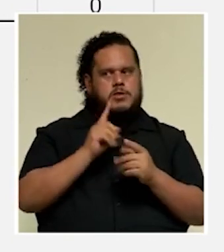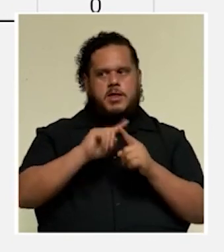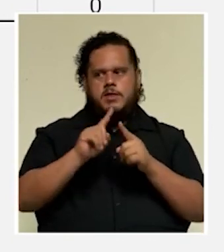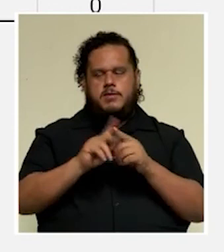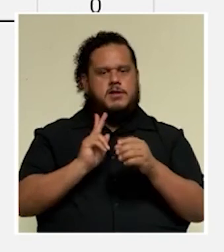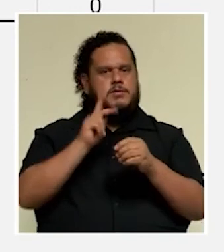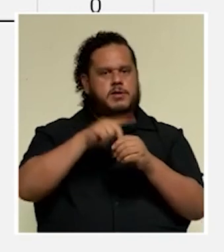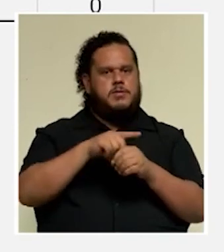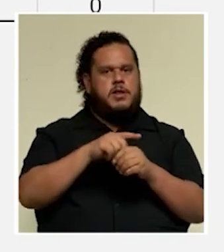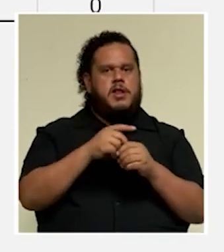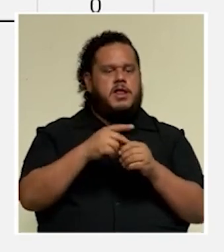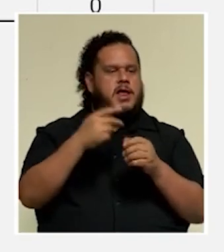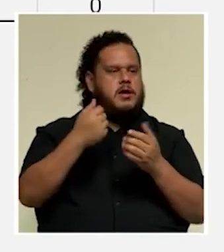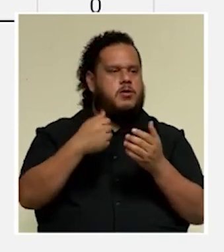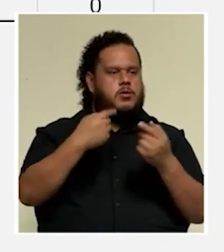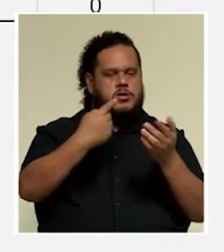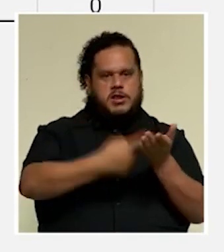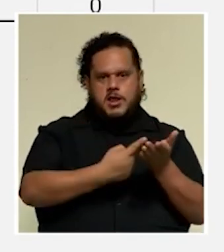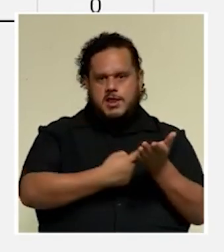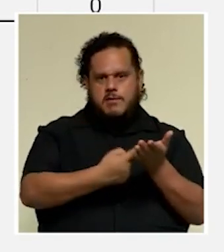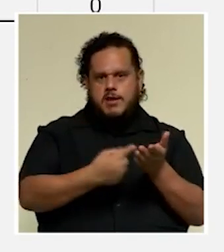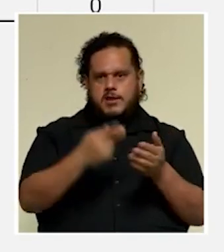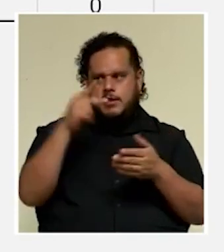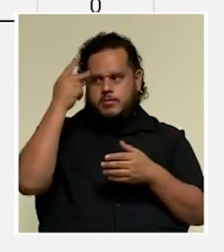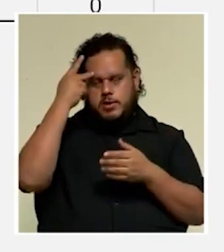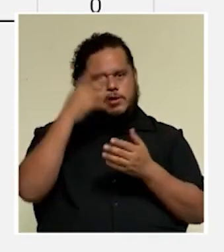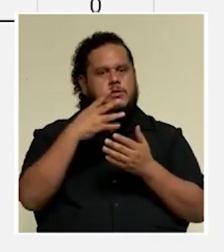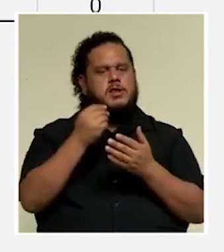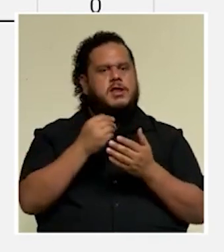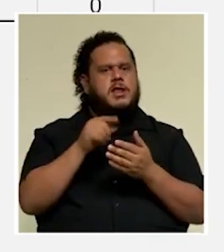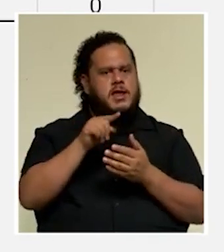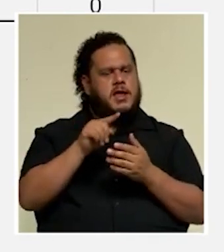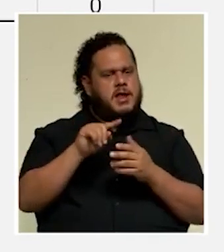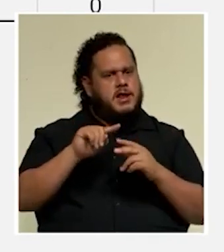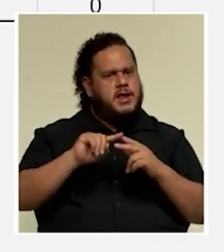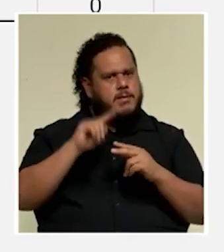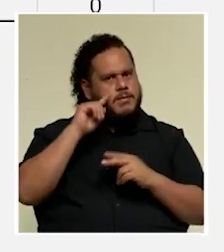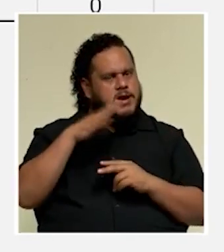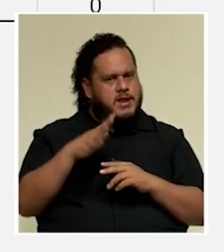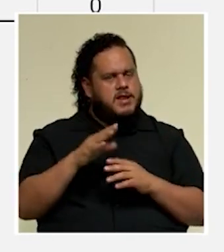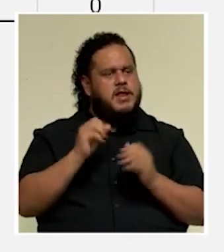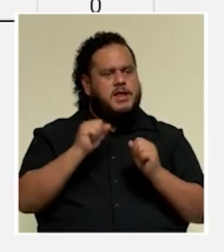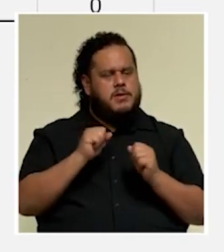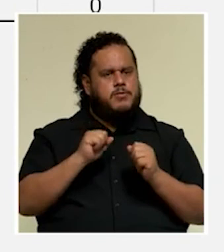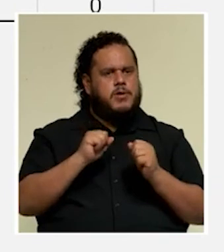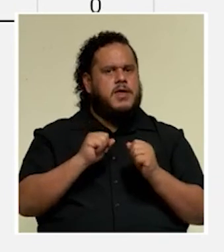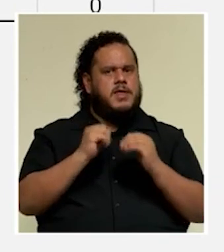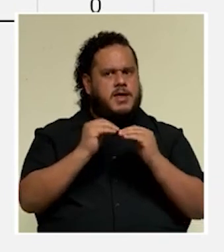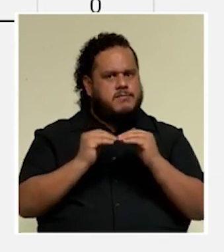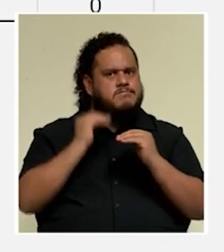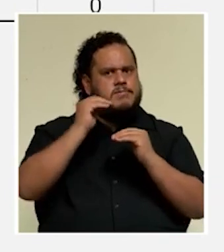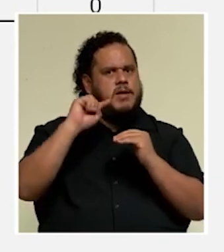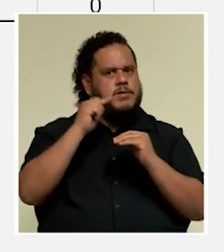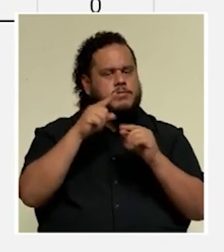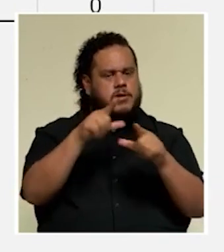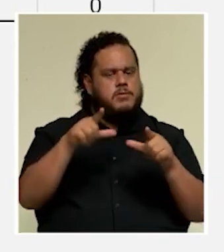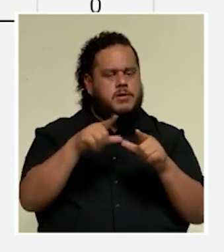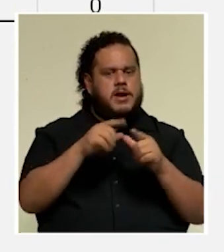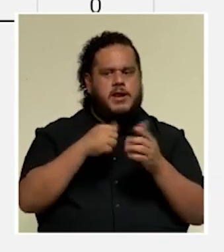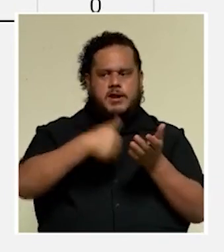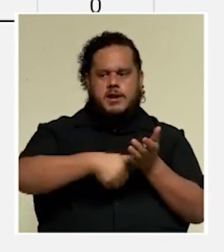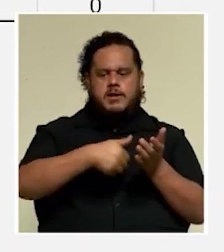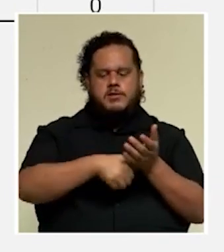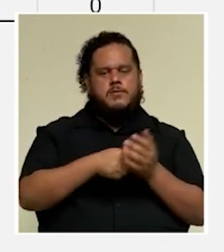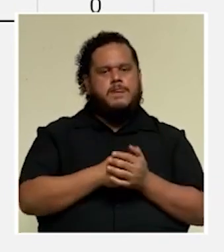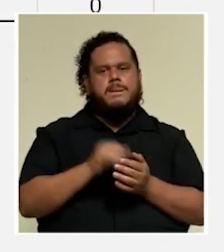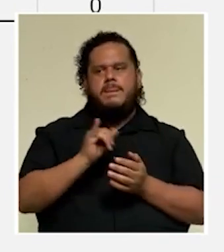debates políticos y disputar o aparecer como el que disputa o puede disputar con una primera posición la elección, digamos,